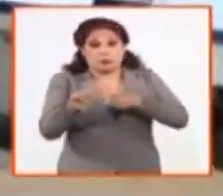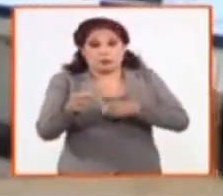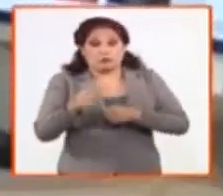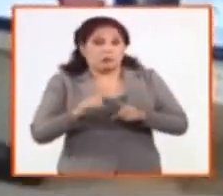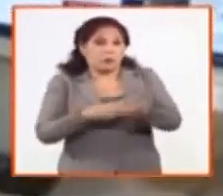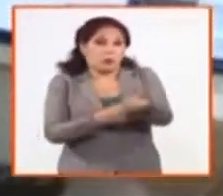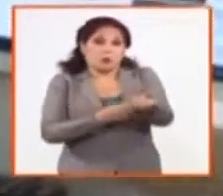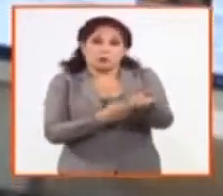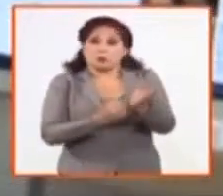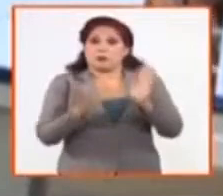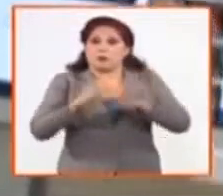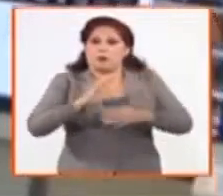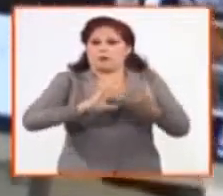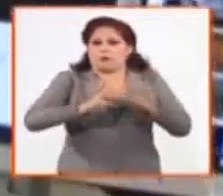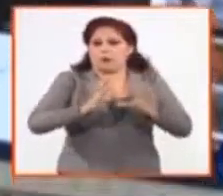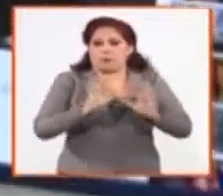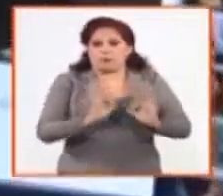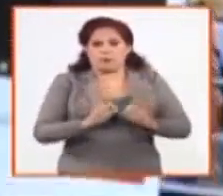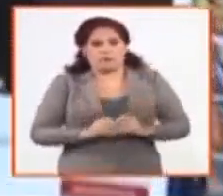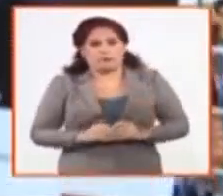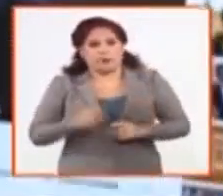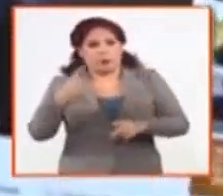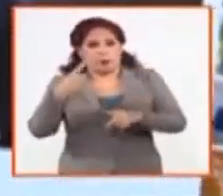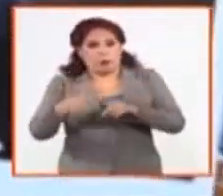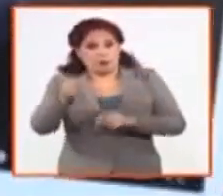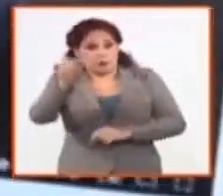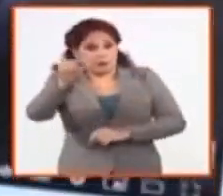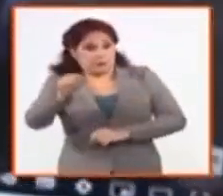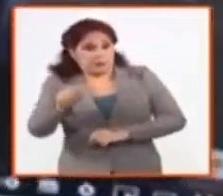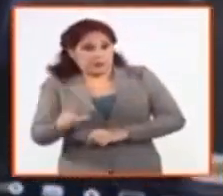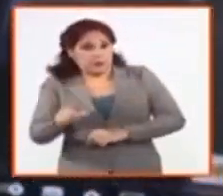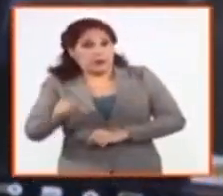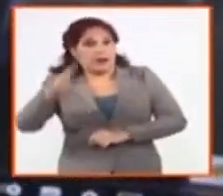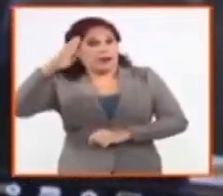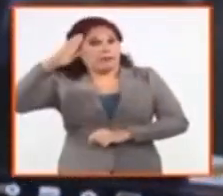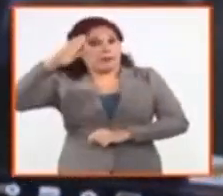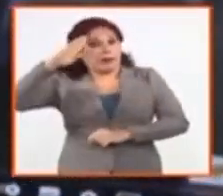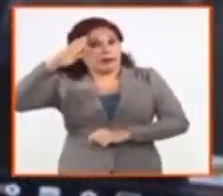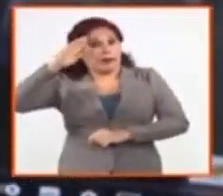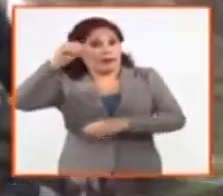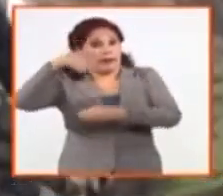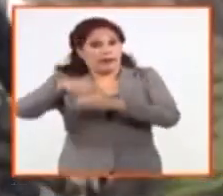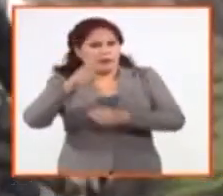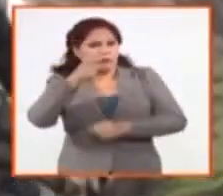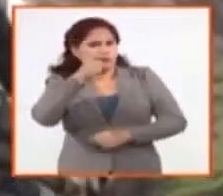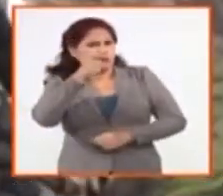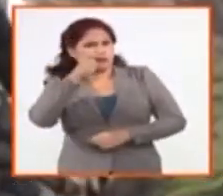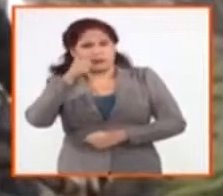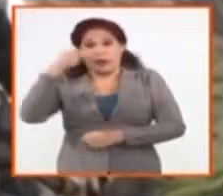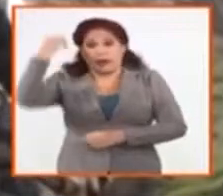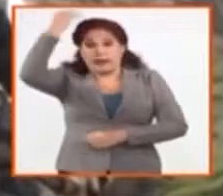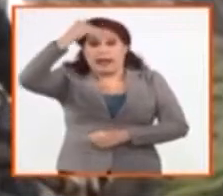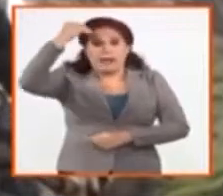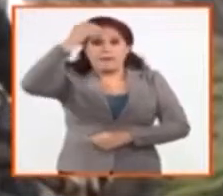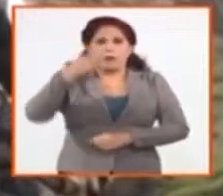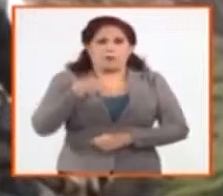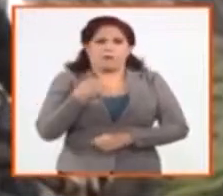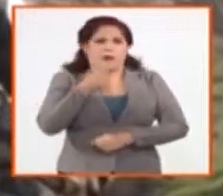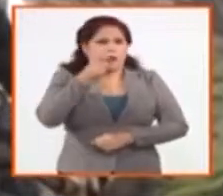También Rüdiger Hesse sirvió en Afganistán. Como oficial de reconocimiento, observó a los talibán en primera línea del